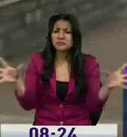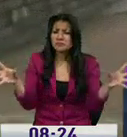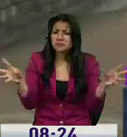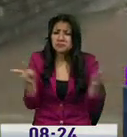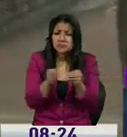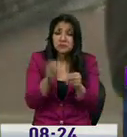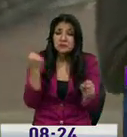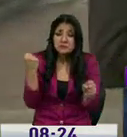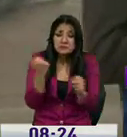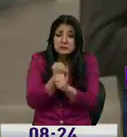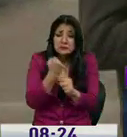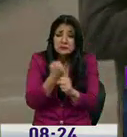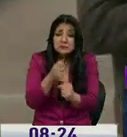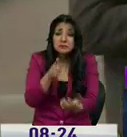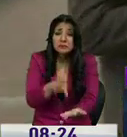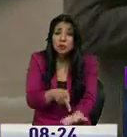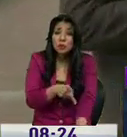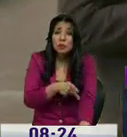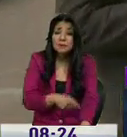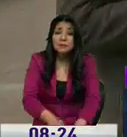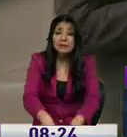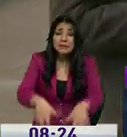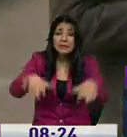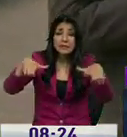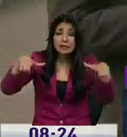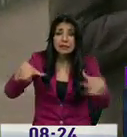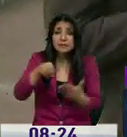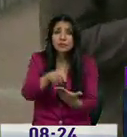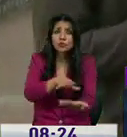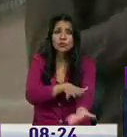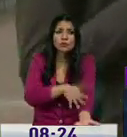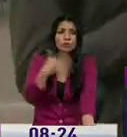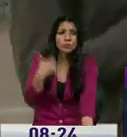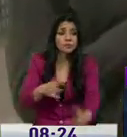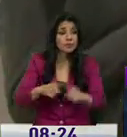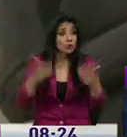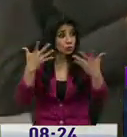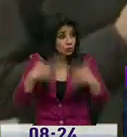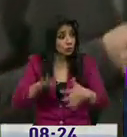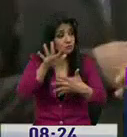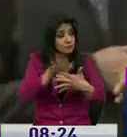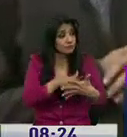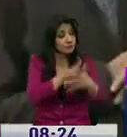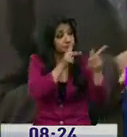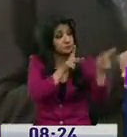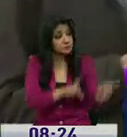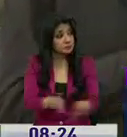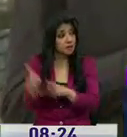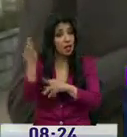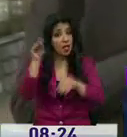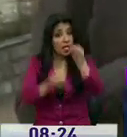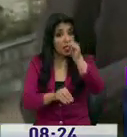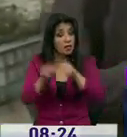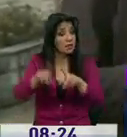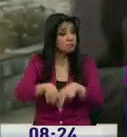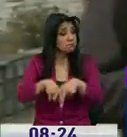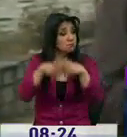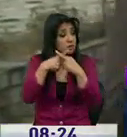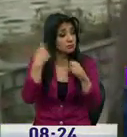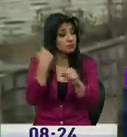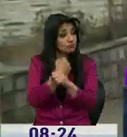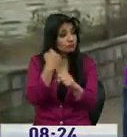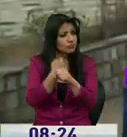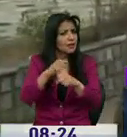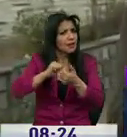un programa muy, muy, muy potente. Pero ya hay una programación para que, por ejemplo, se intervenga cada